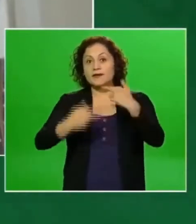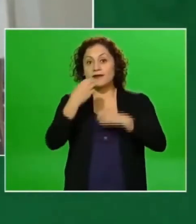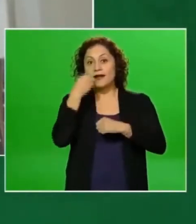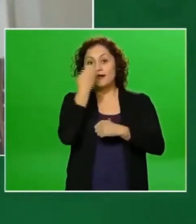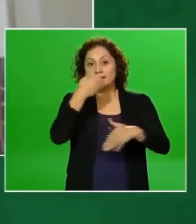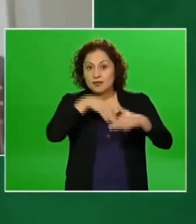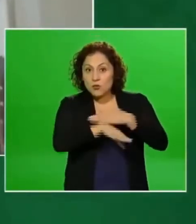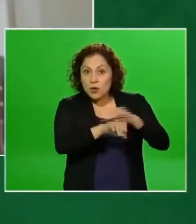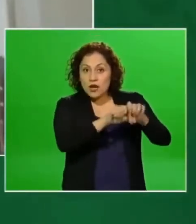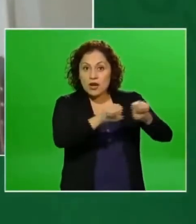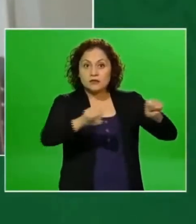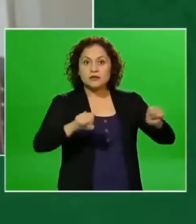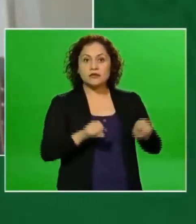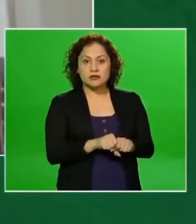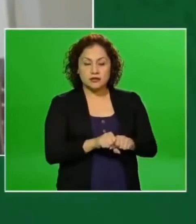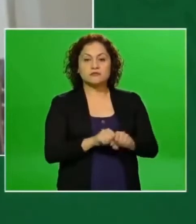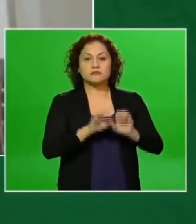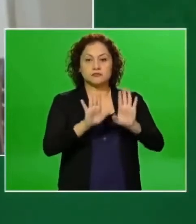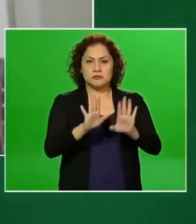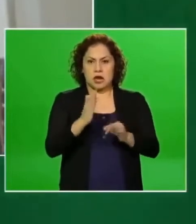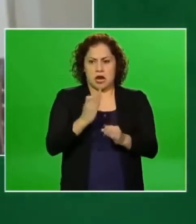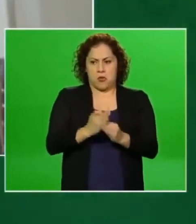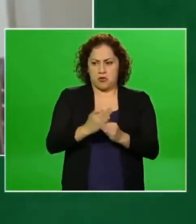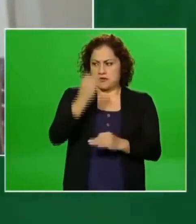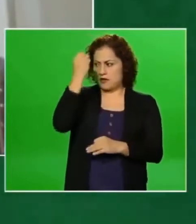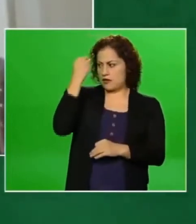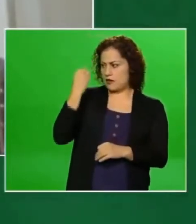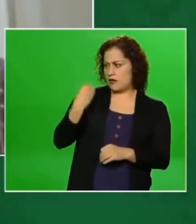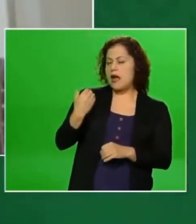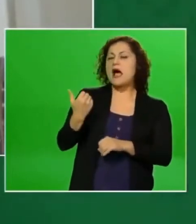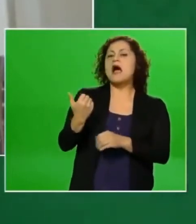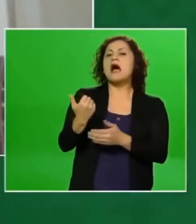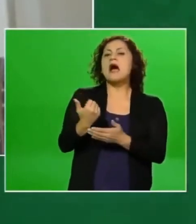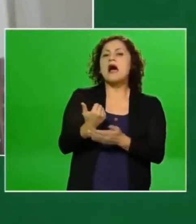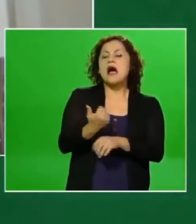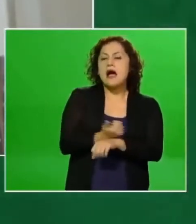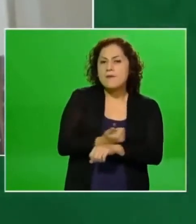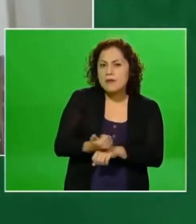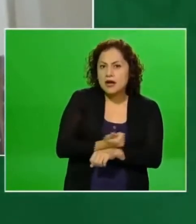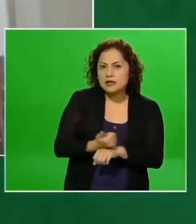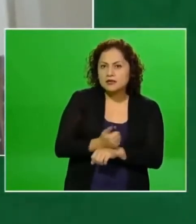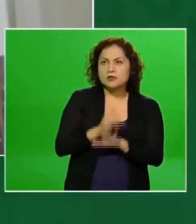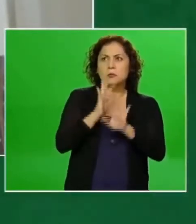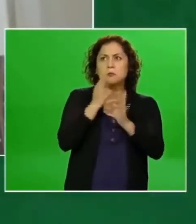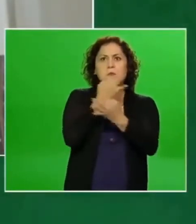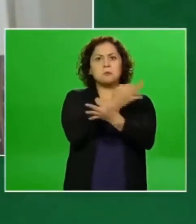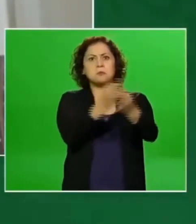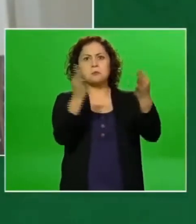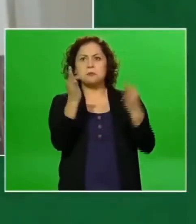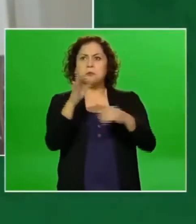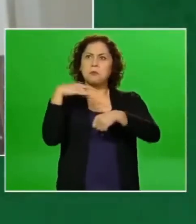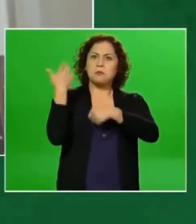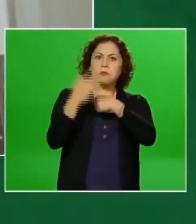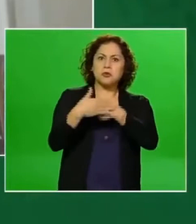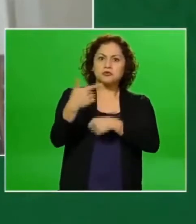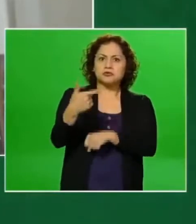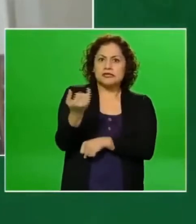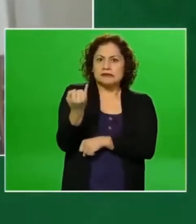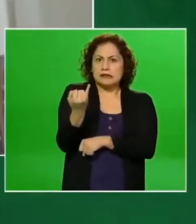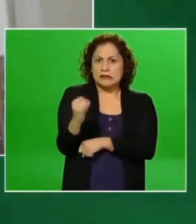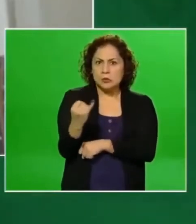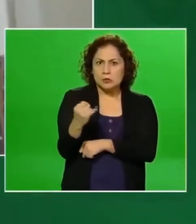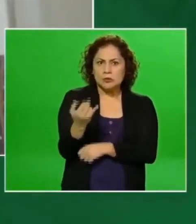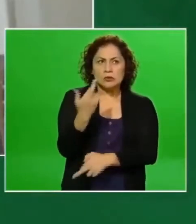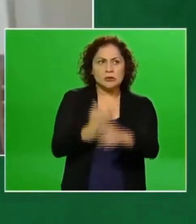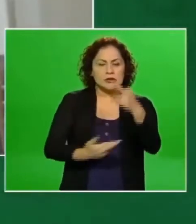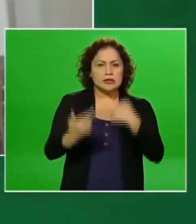pues en semáforo, estamos todavía en semáforo amarillo y vamos a regresar, se anuncia que vamos a regresar el 7 de junio a clases presenciales, y en